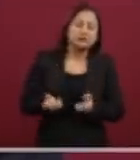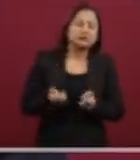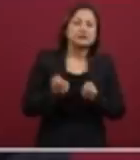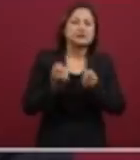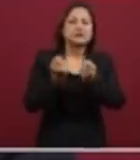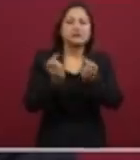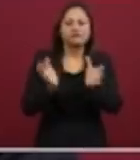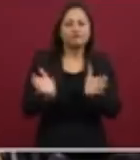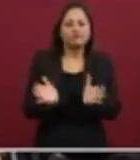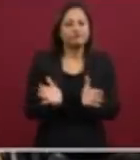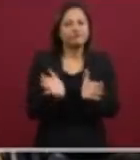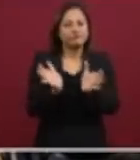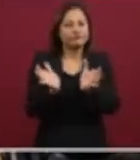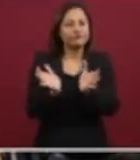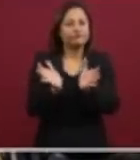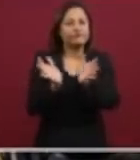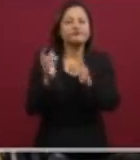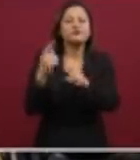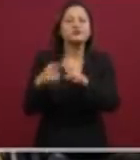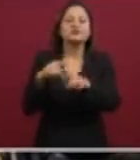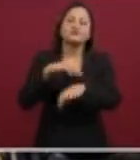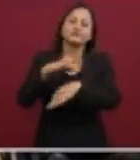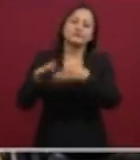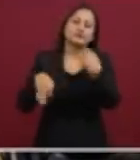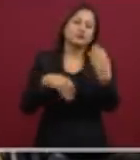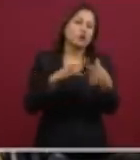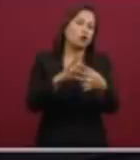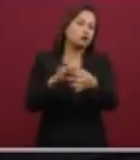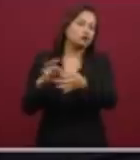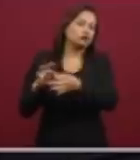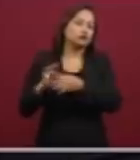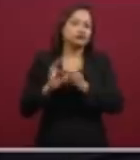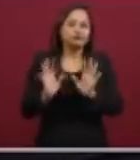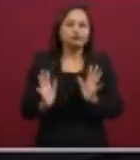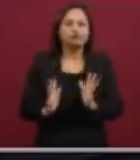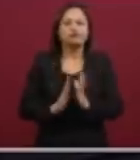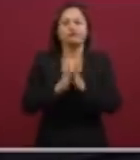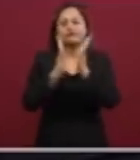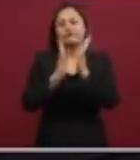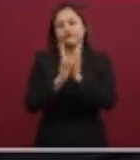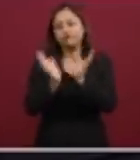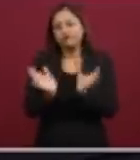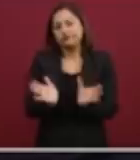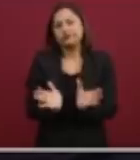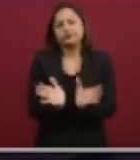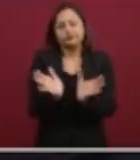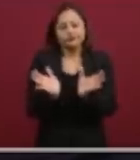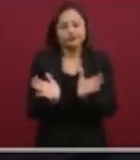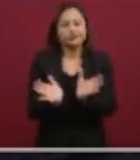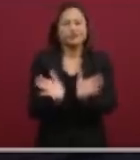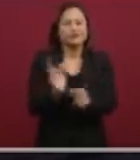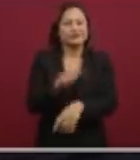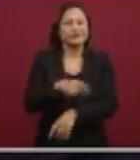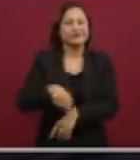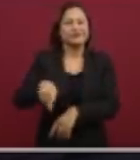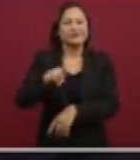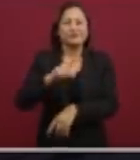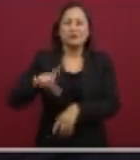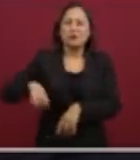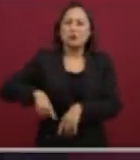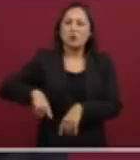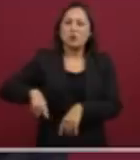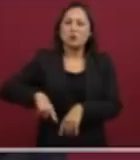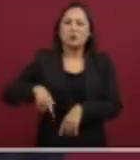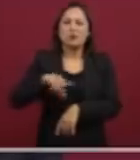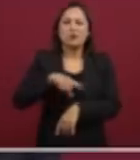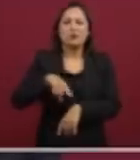empujar, y para empujar al elefante y que camine, que es un cuerpo